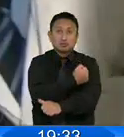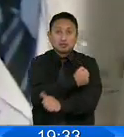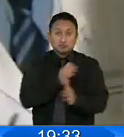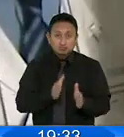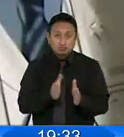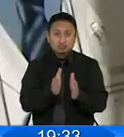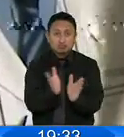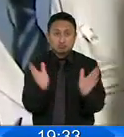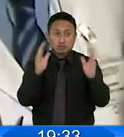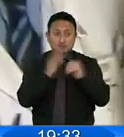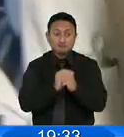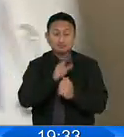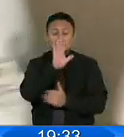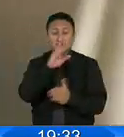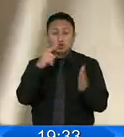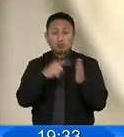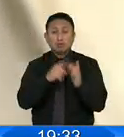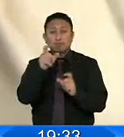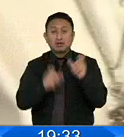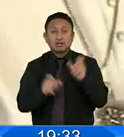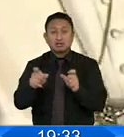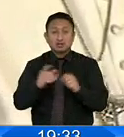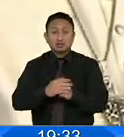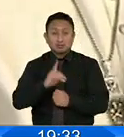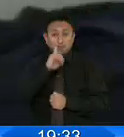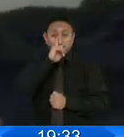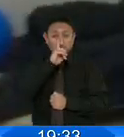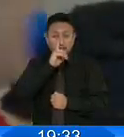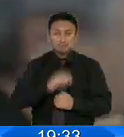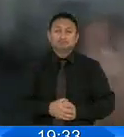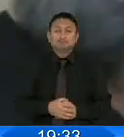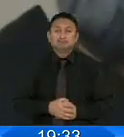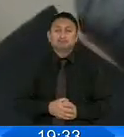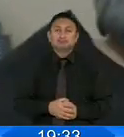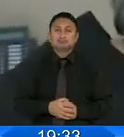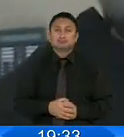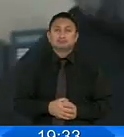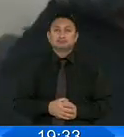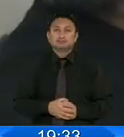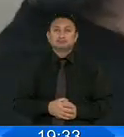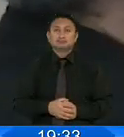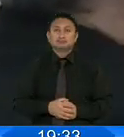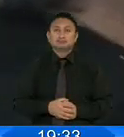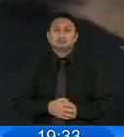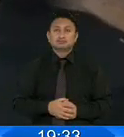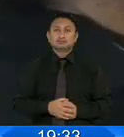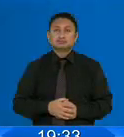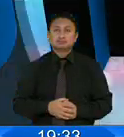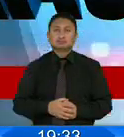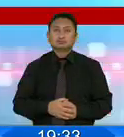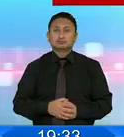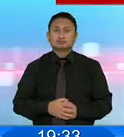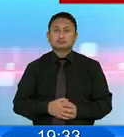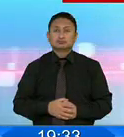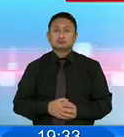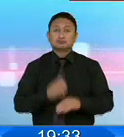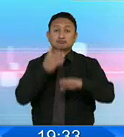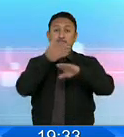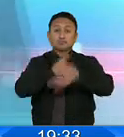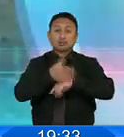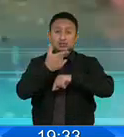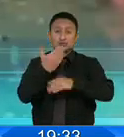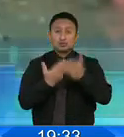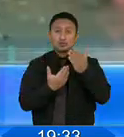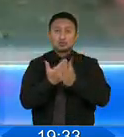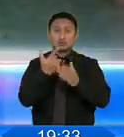los cerca de 5.000 residentes y empleados. Informó Ismenia Solórzano. Más adelante, nuevo caso